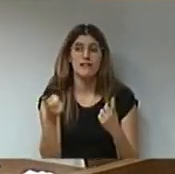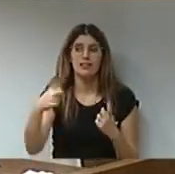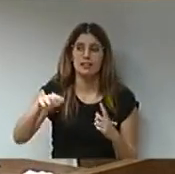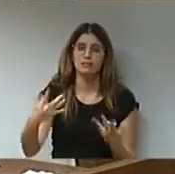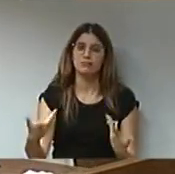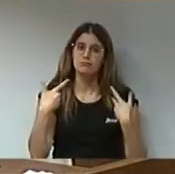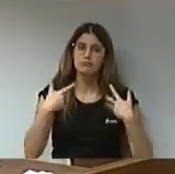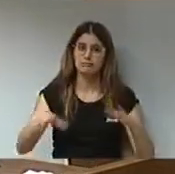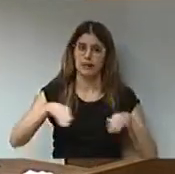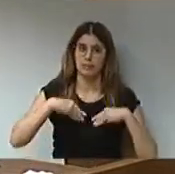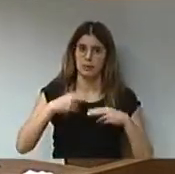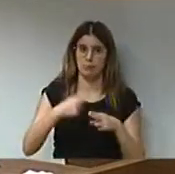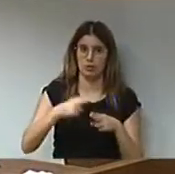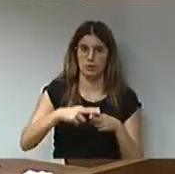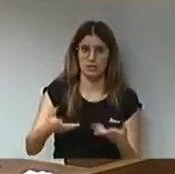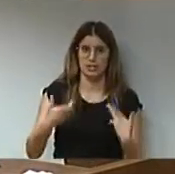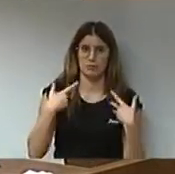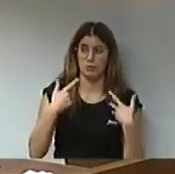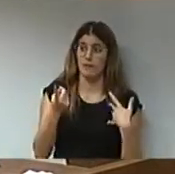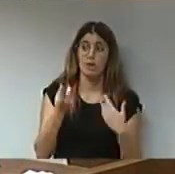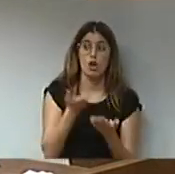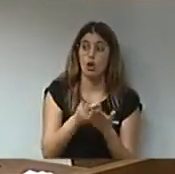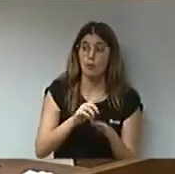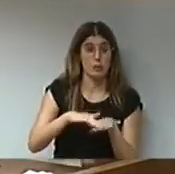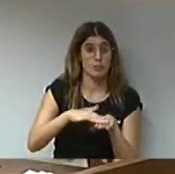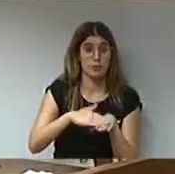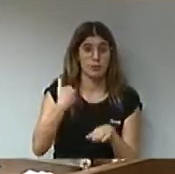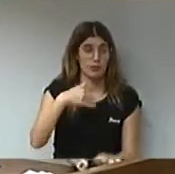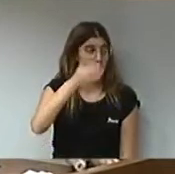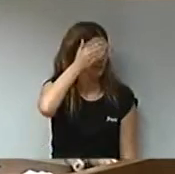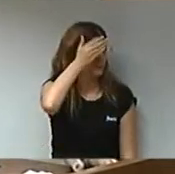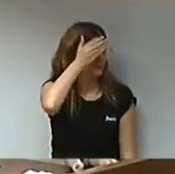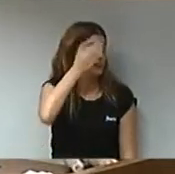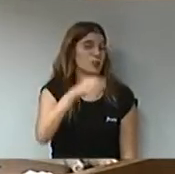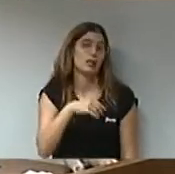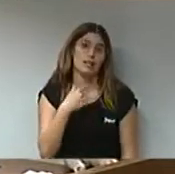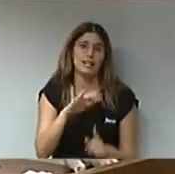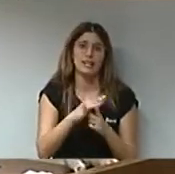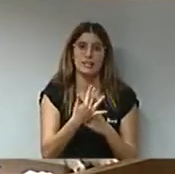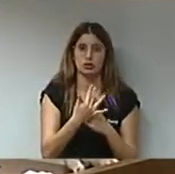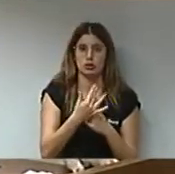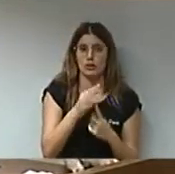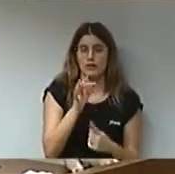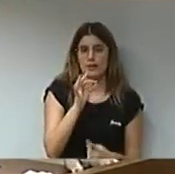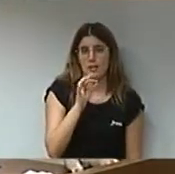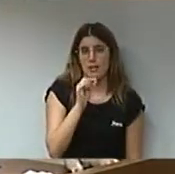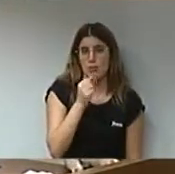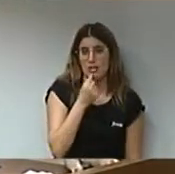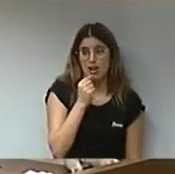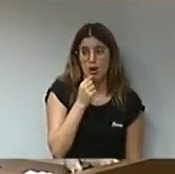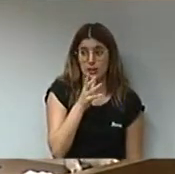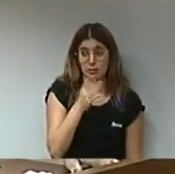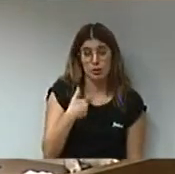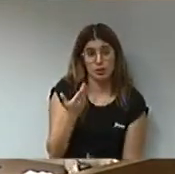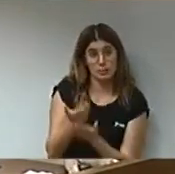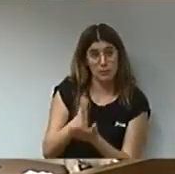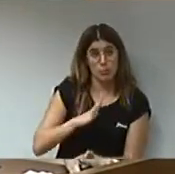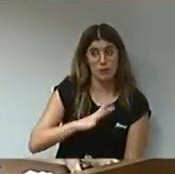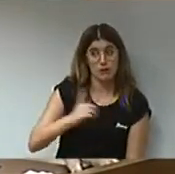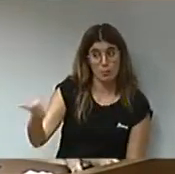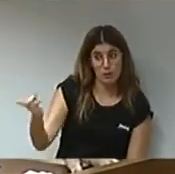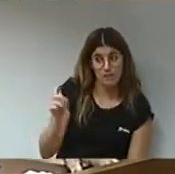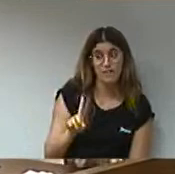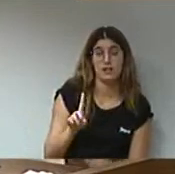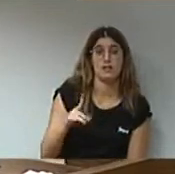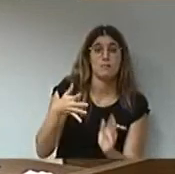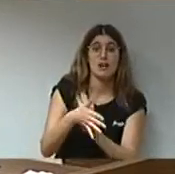responsabilidades políticas. Mire, no pidió perdón y se puso de perfil con el caso de la señora Oltra, pero yo hoy le pido aquí que suba y diga la verdad